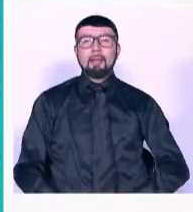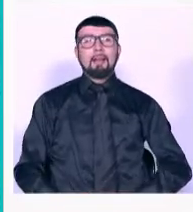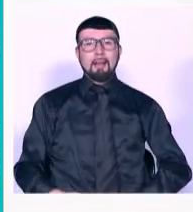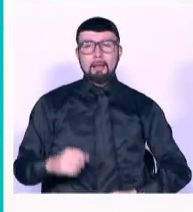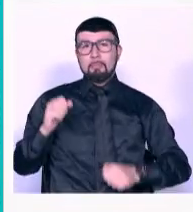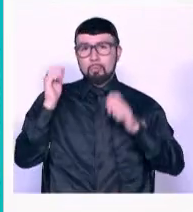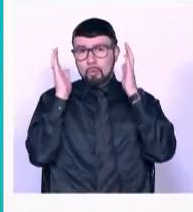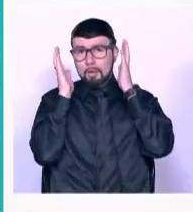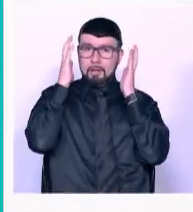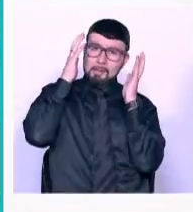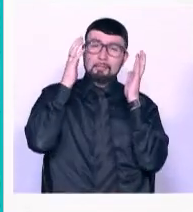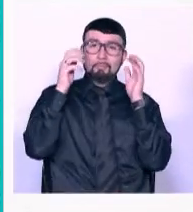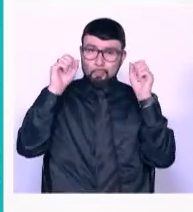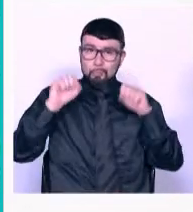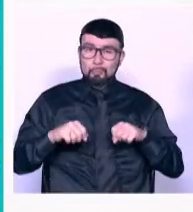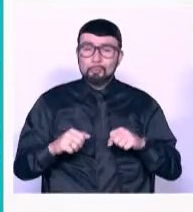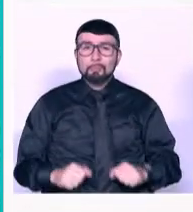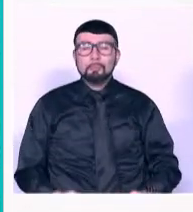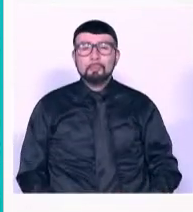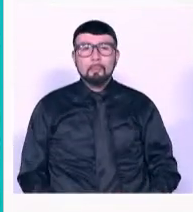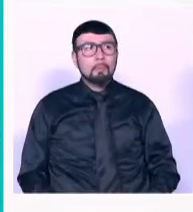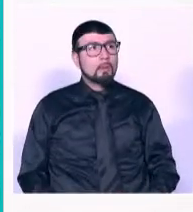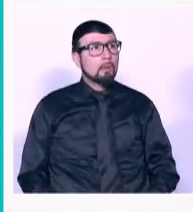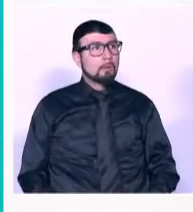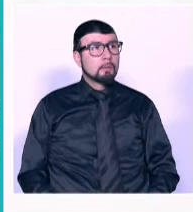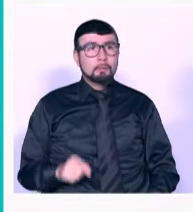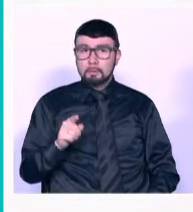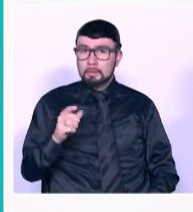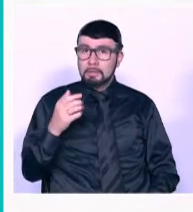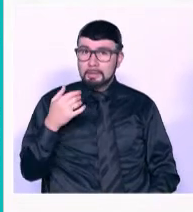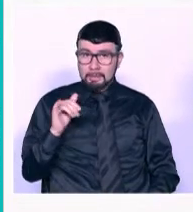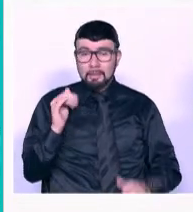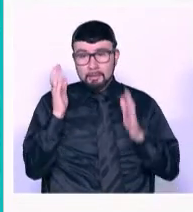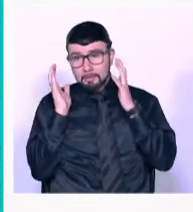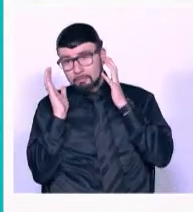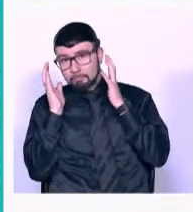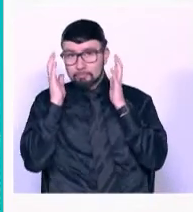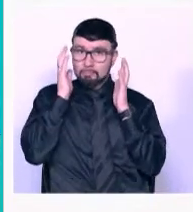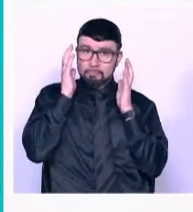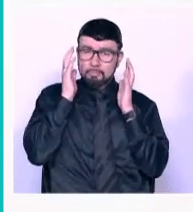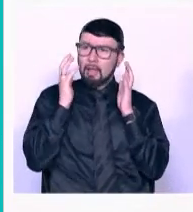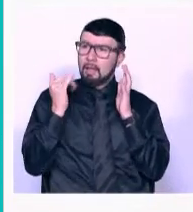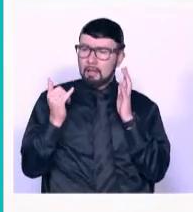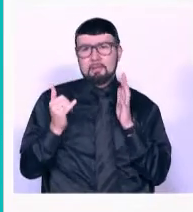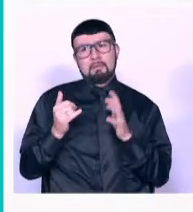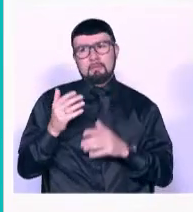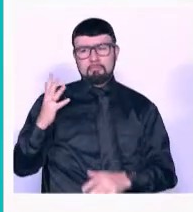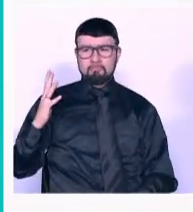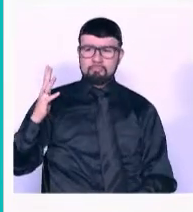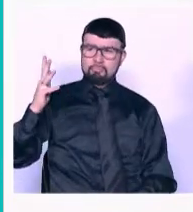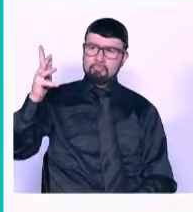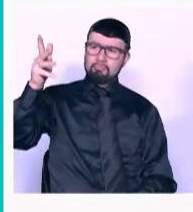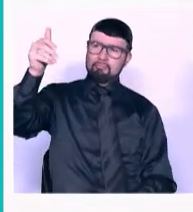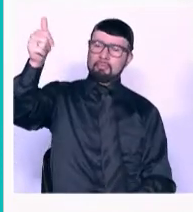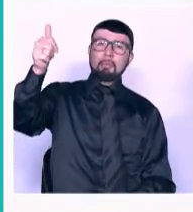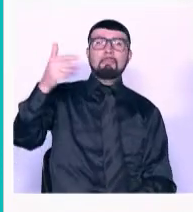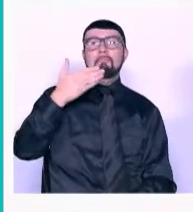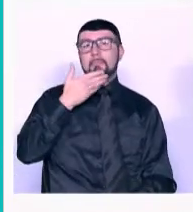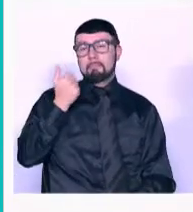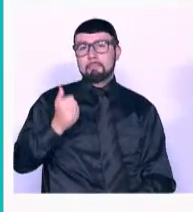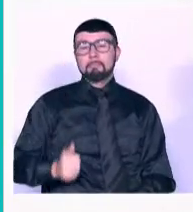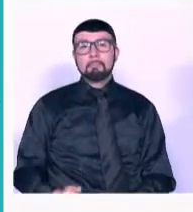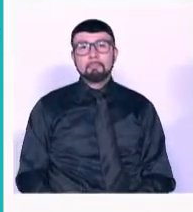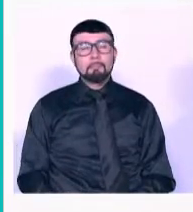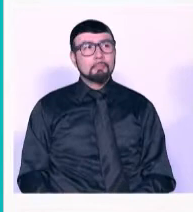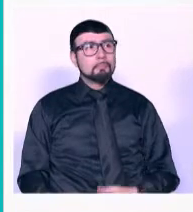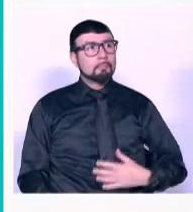cabeza. Cuando el paciente ya endereza la cabecita, empieza a crecer mucho más derechito. Continuemos